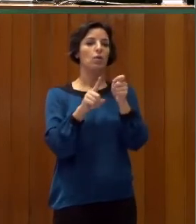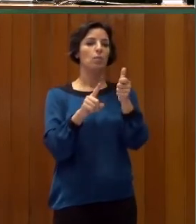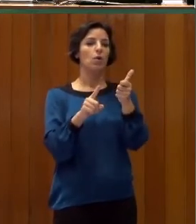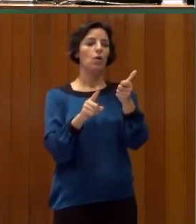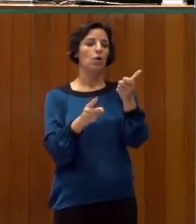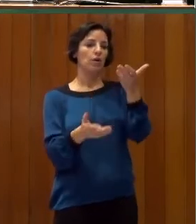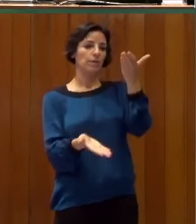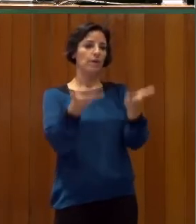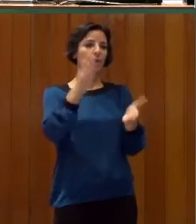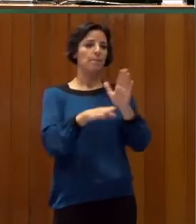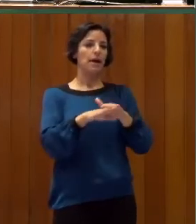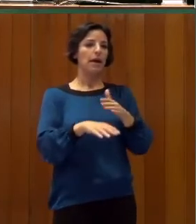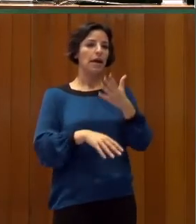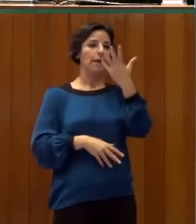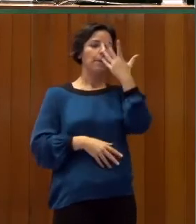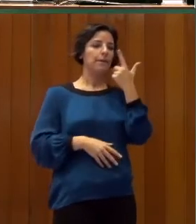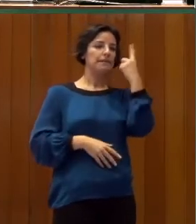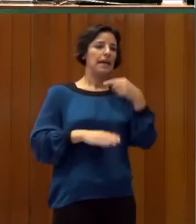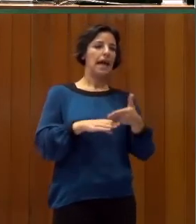práctica.